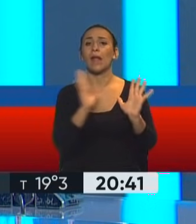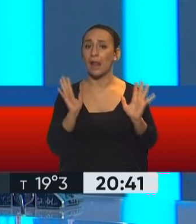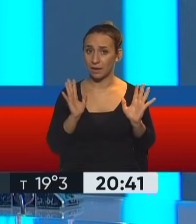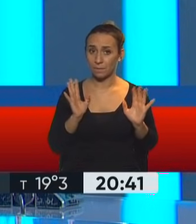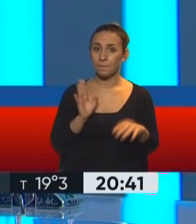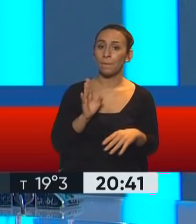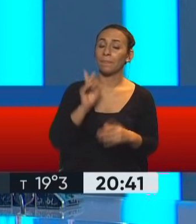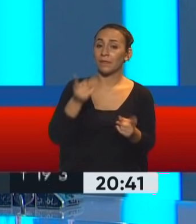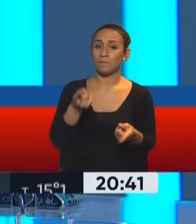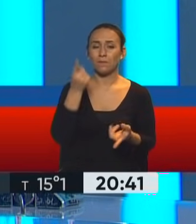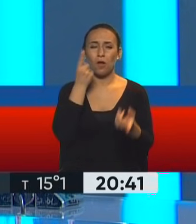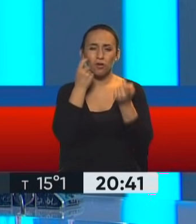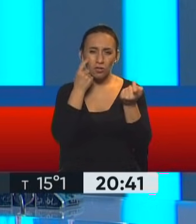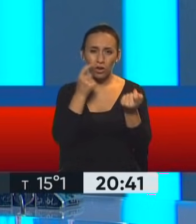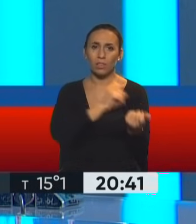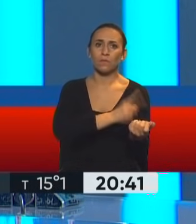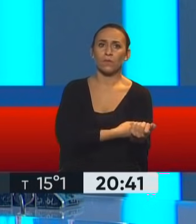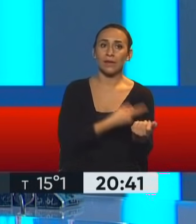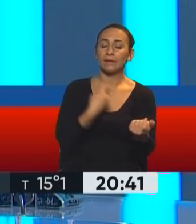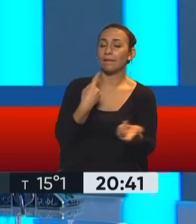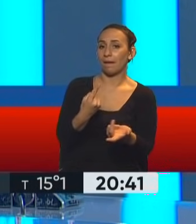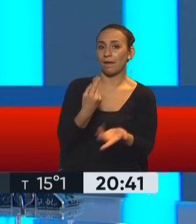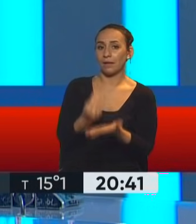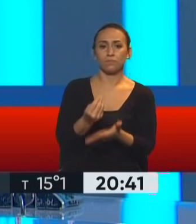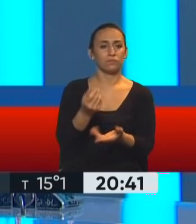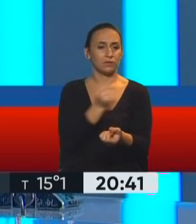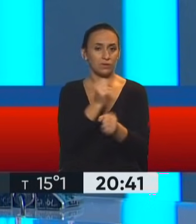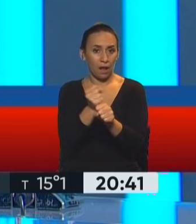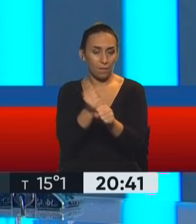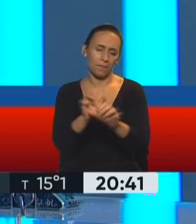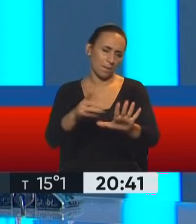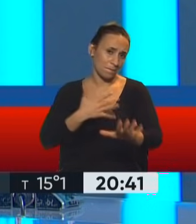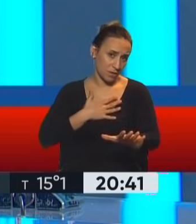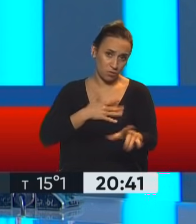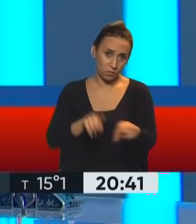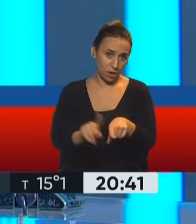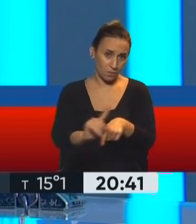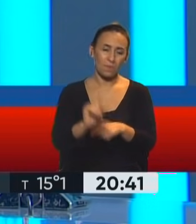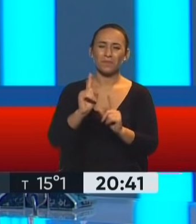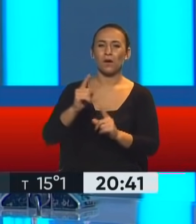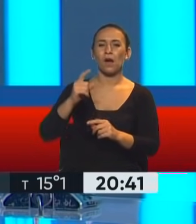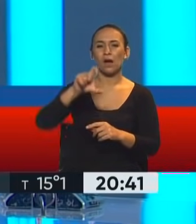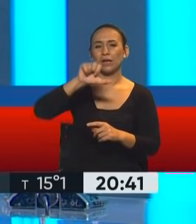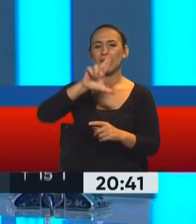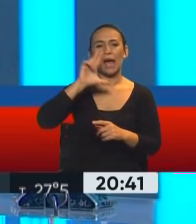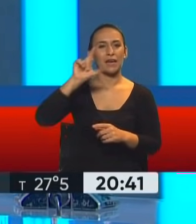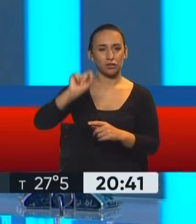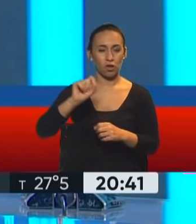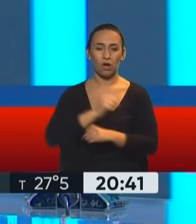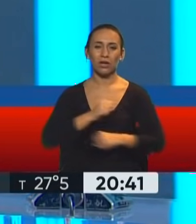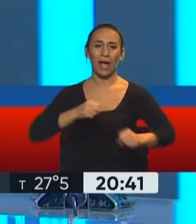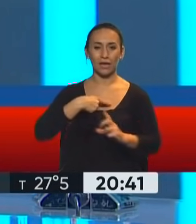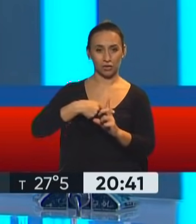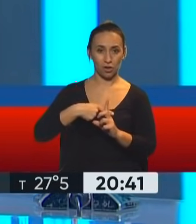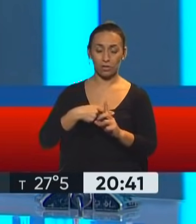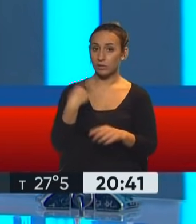de los poderes que con el ejercicio del poder mismo. No es lo mismo, para mí siempre el ejemplo emblemático es Elisa Carrió. Elisa Carrió siempre le va muy bien en las